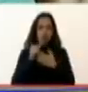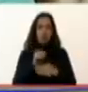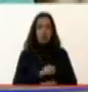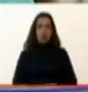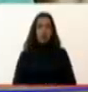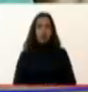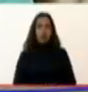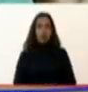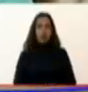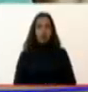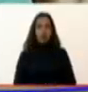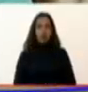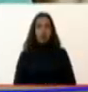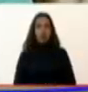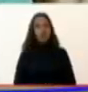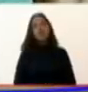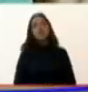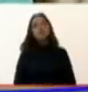Una mujer